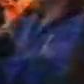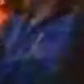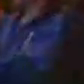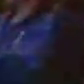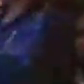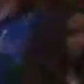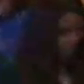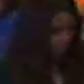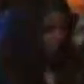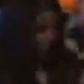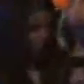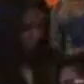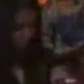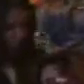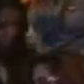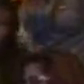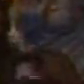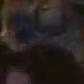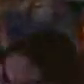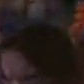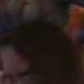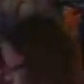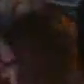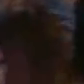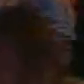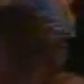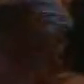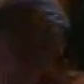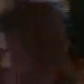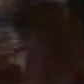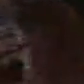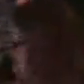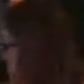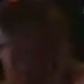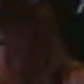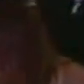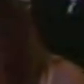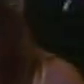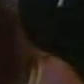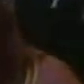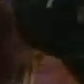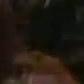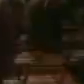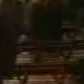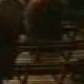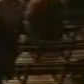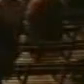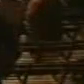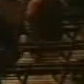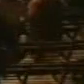alusiones, sin ningún lugar a dudas, a, sobre todo a la clase política. En fin, desde